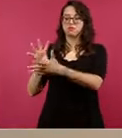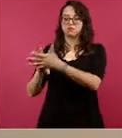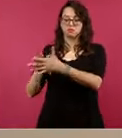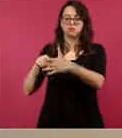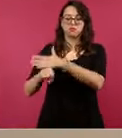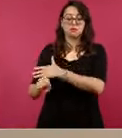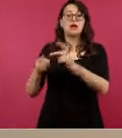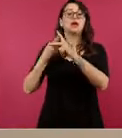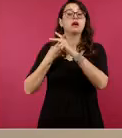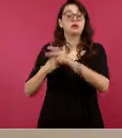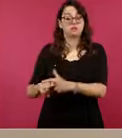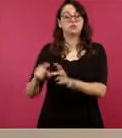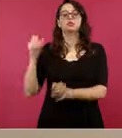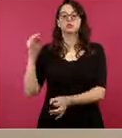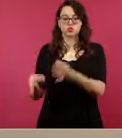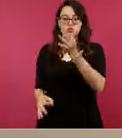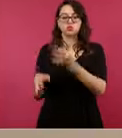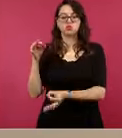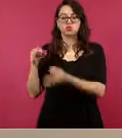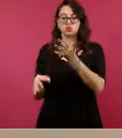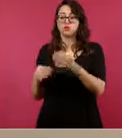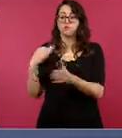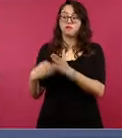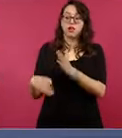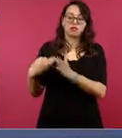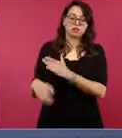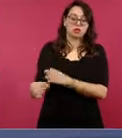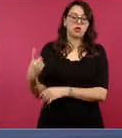policía involucrado también en estos hechos.